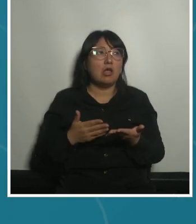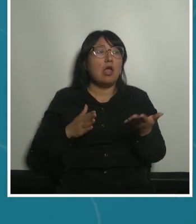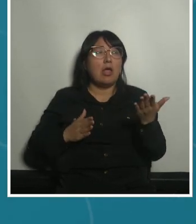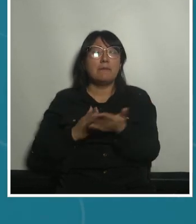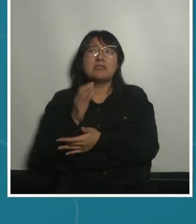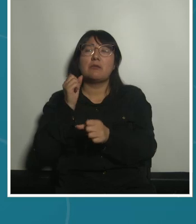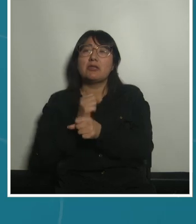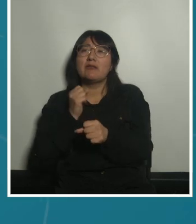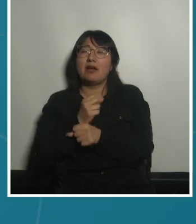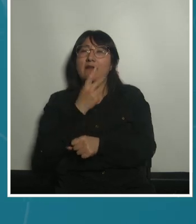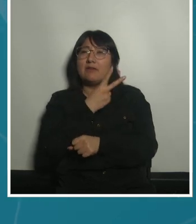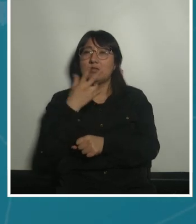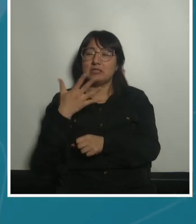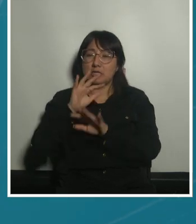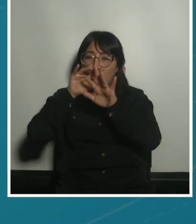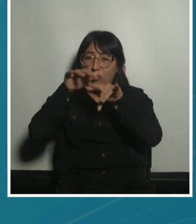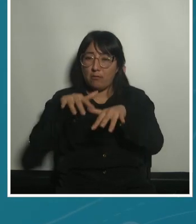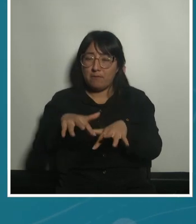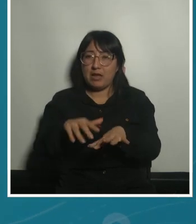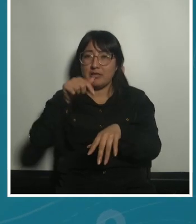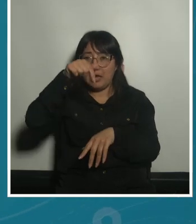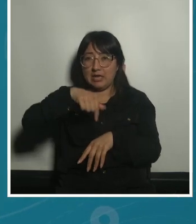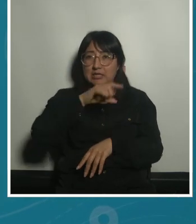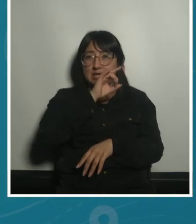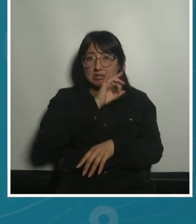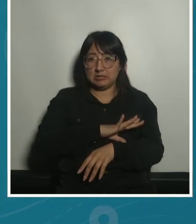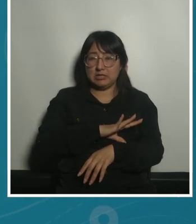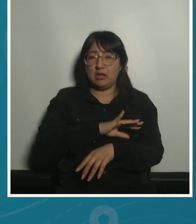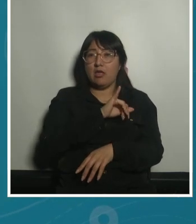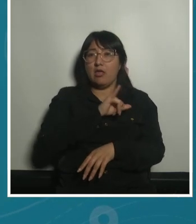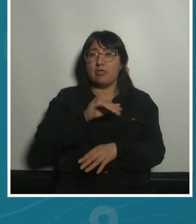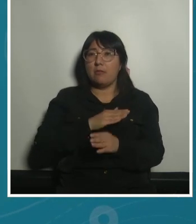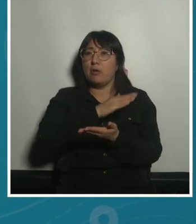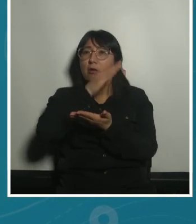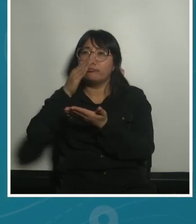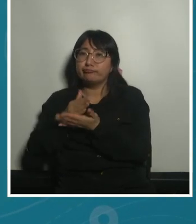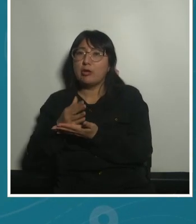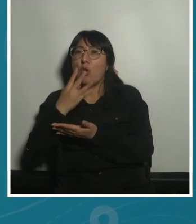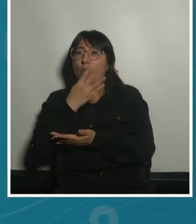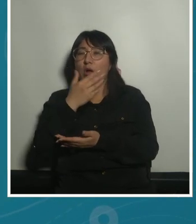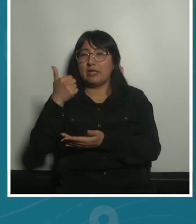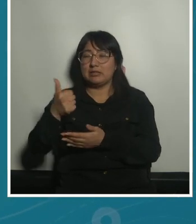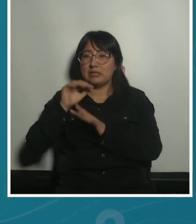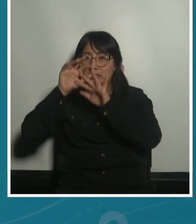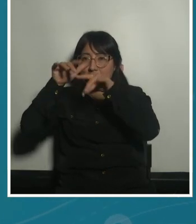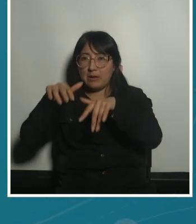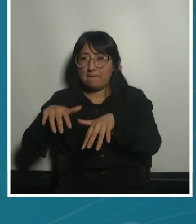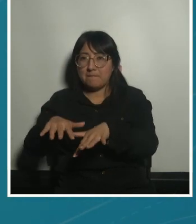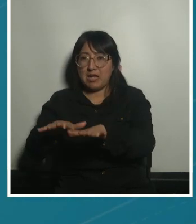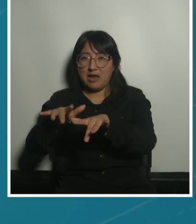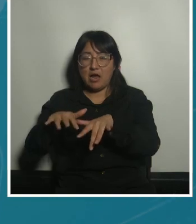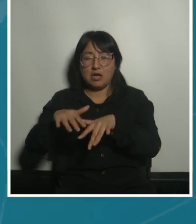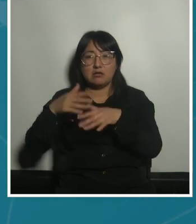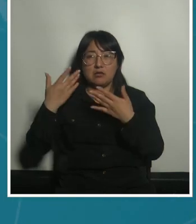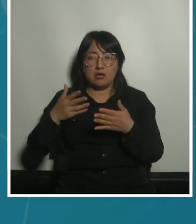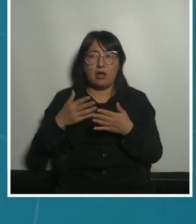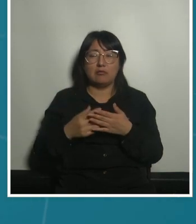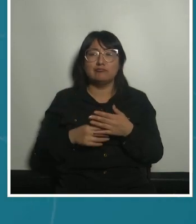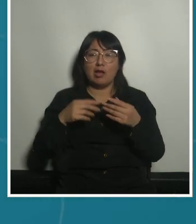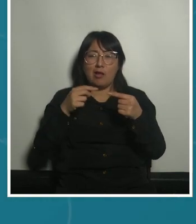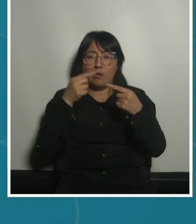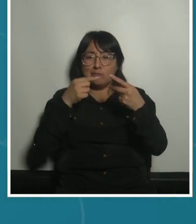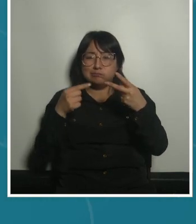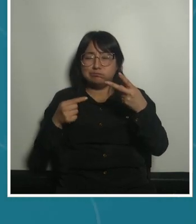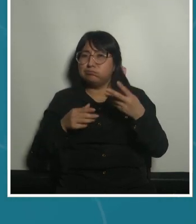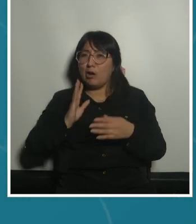en Chile, luego las avanzamos a 46 playas. Las tendencias siguen. El 80%